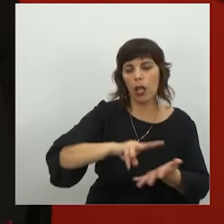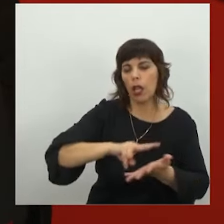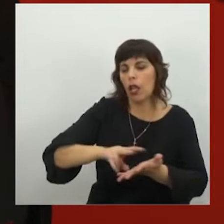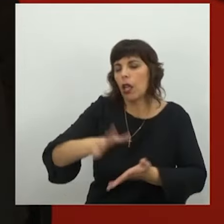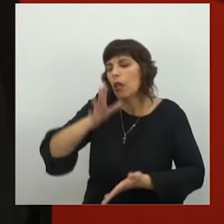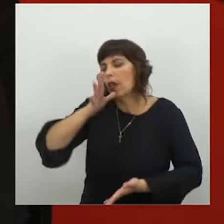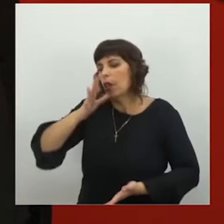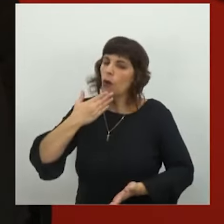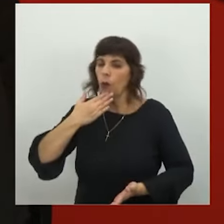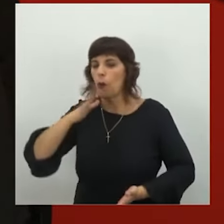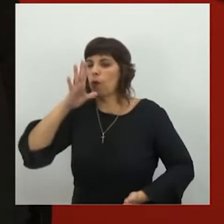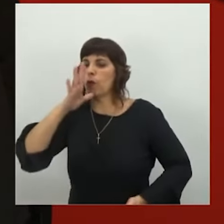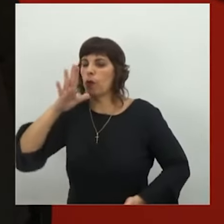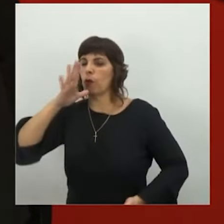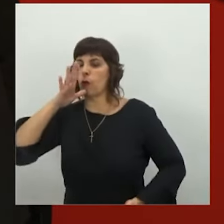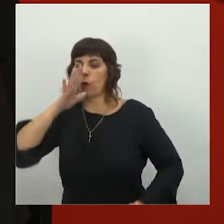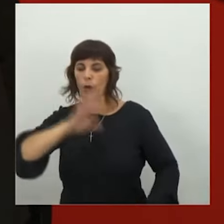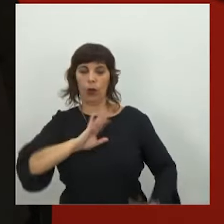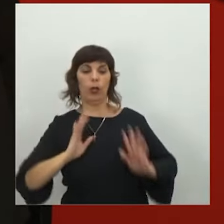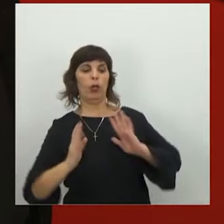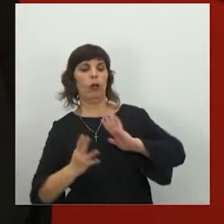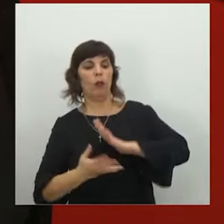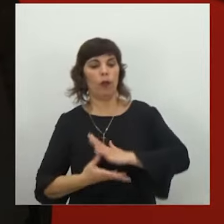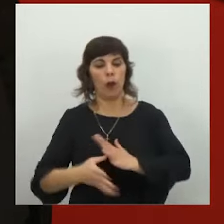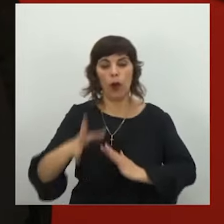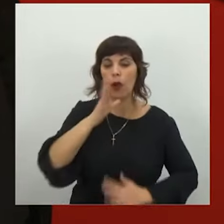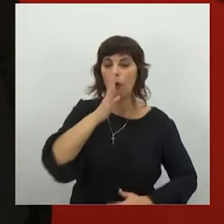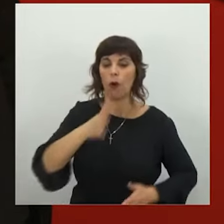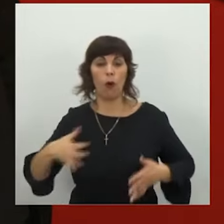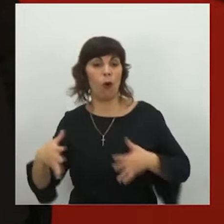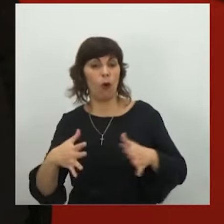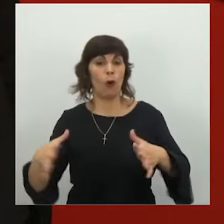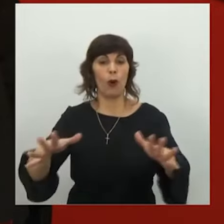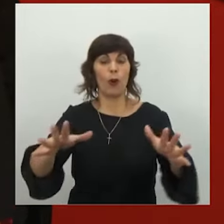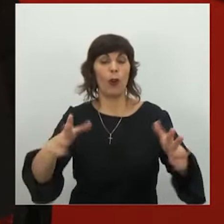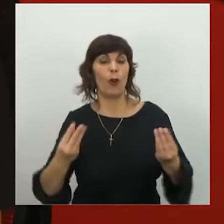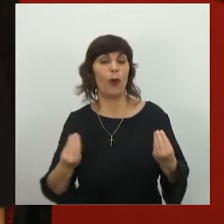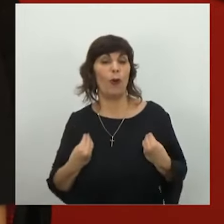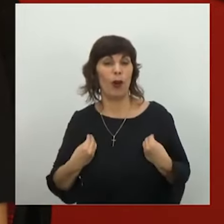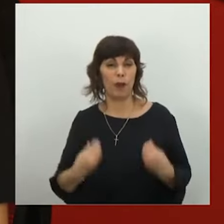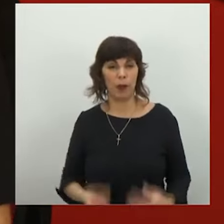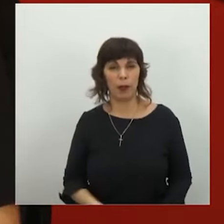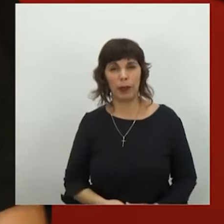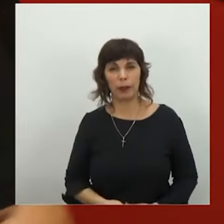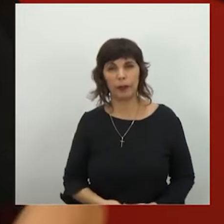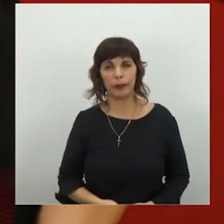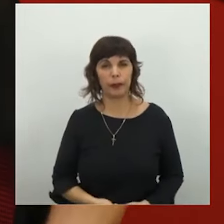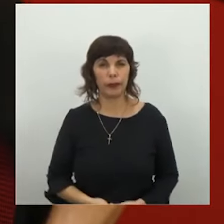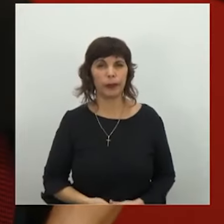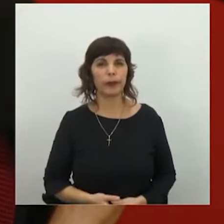convierten en un río de agua viva. ¿Sabes? Cuando dice en